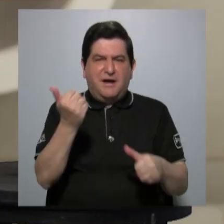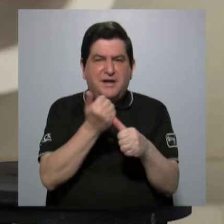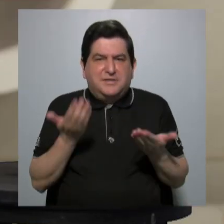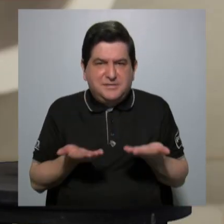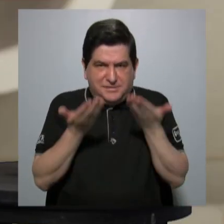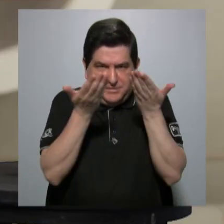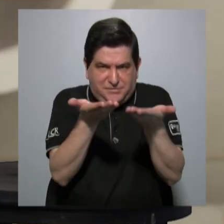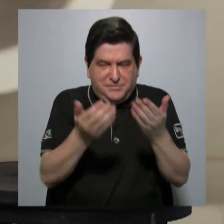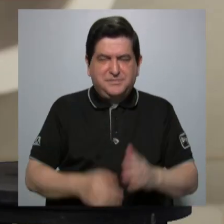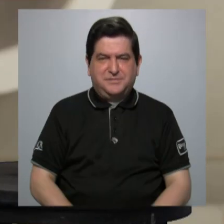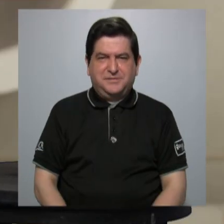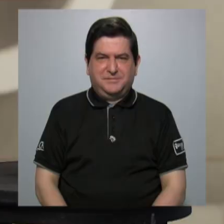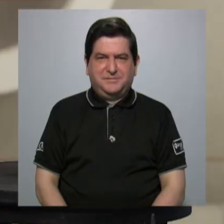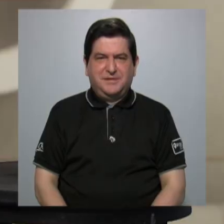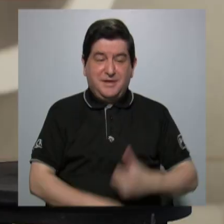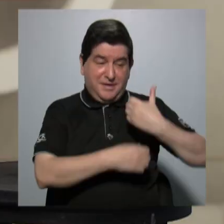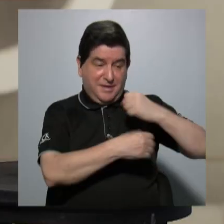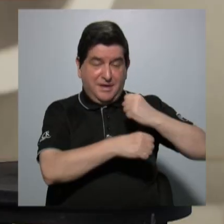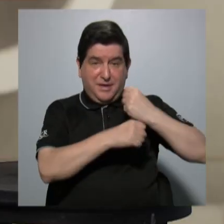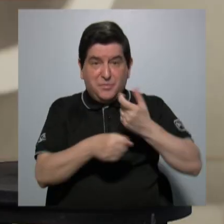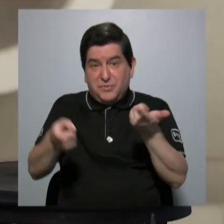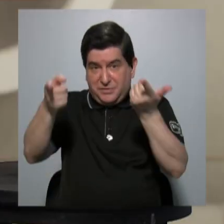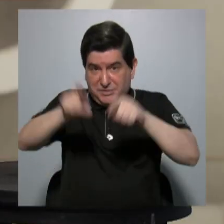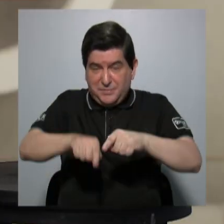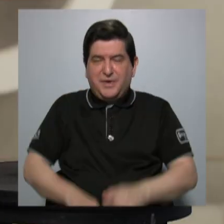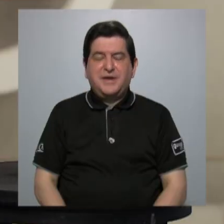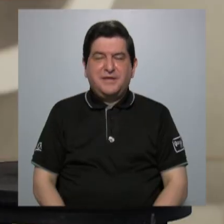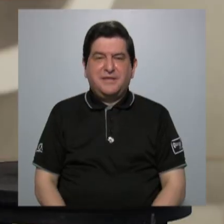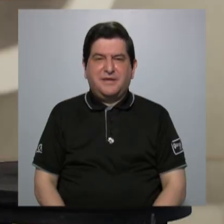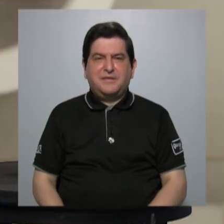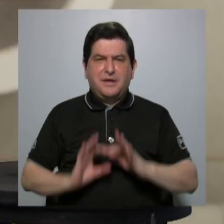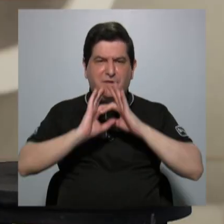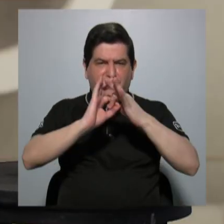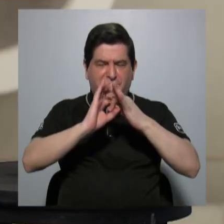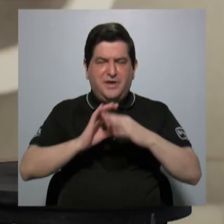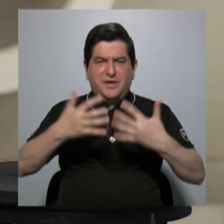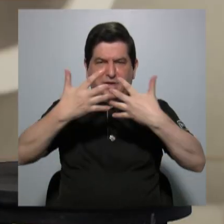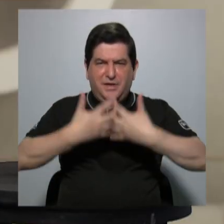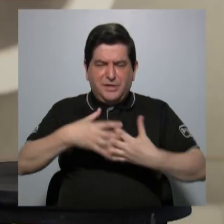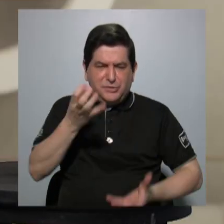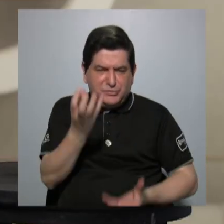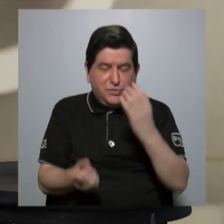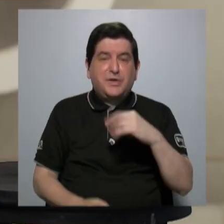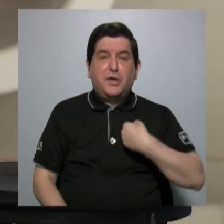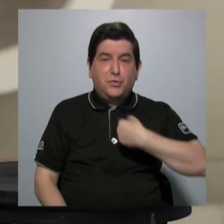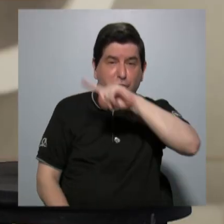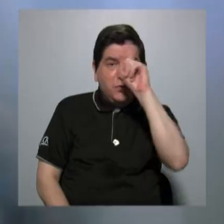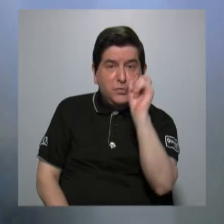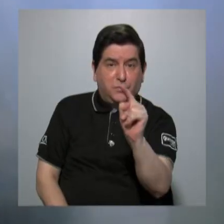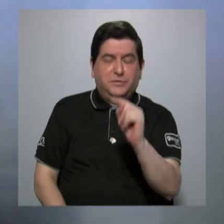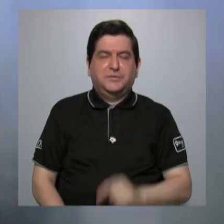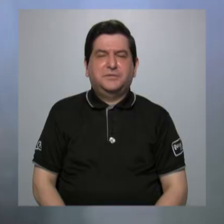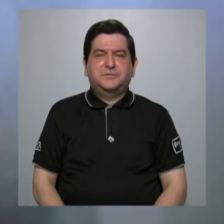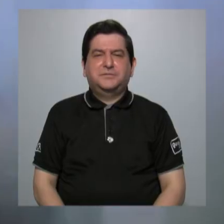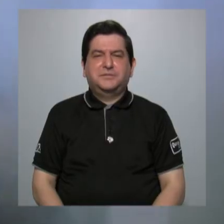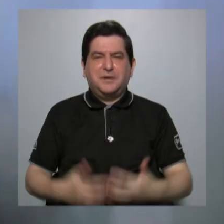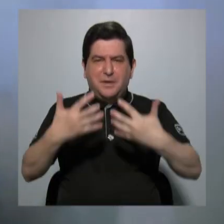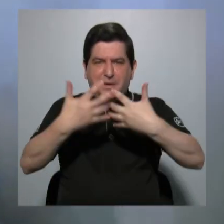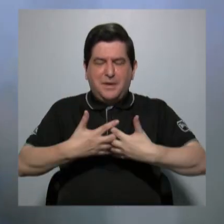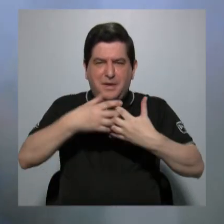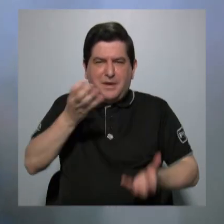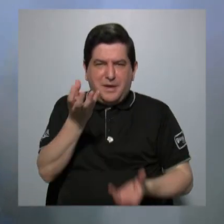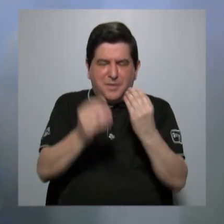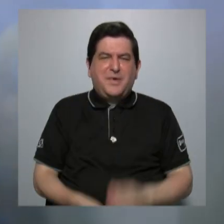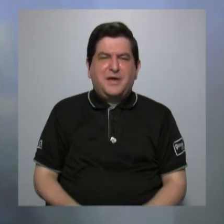la asesoría a las municipalidades para el incinerador y hice estas preguntas justamente. Además, el incinerador